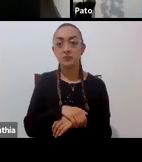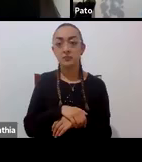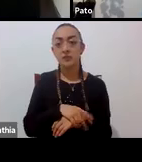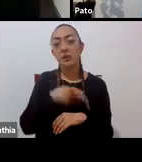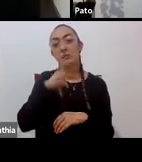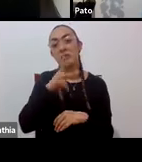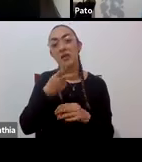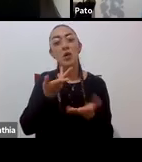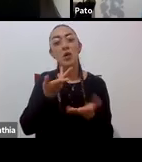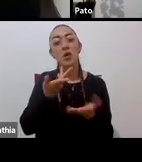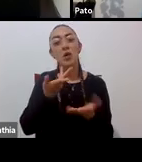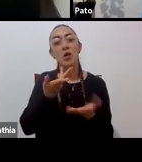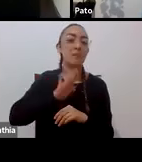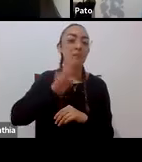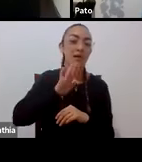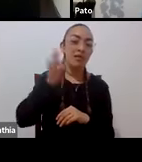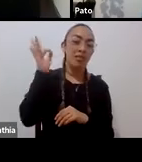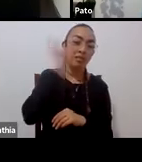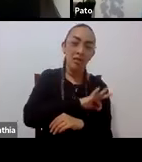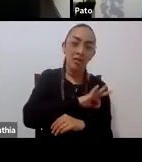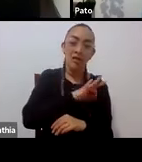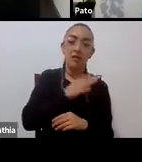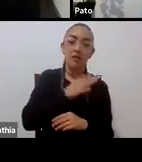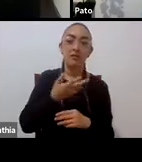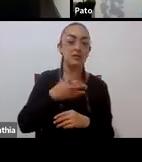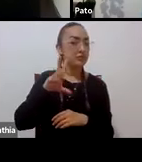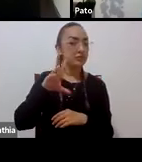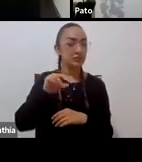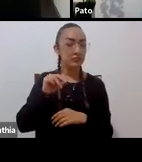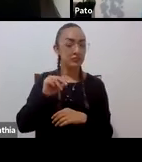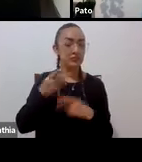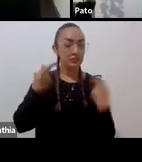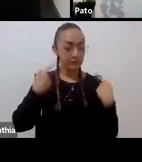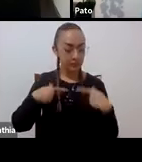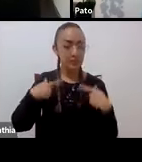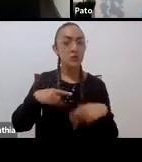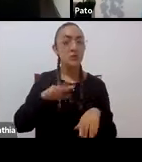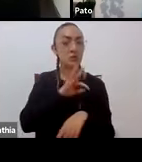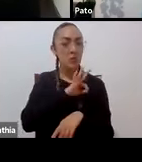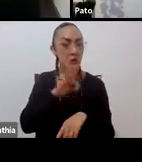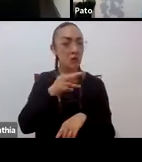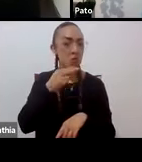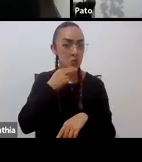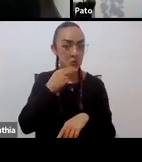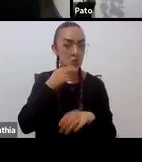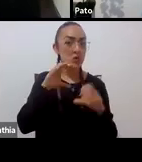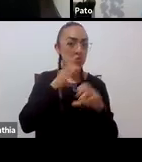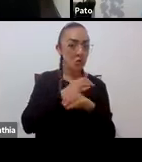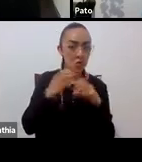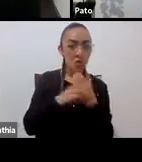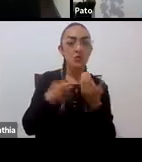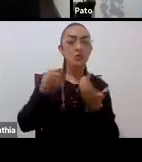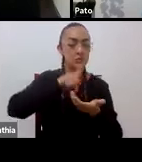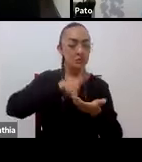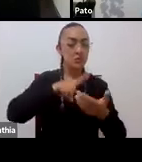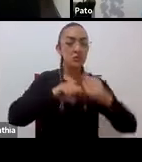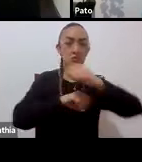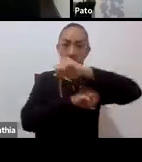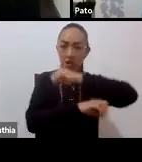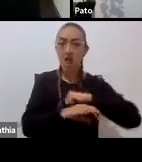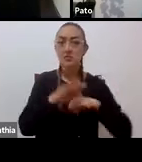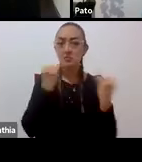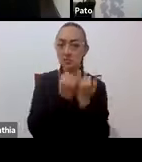pues no es cierto. Están las herramientas ahí y si la gente las necesita, las puede usar. Incluso si se las necesita llevar a su casa, se las puede